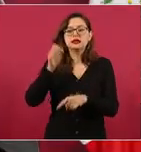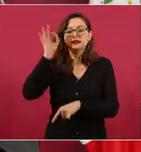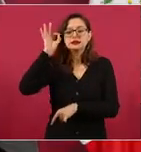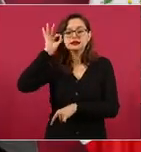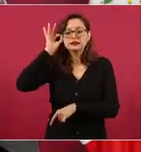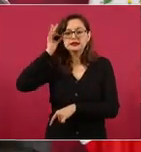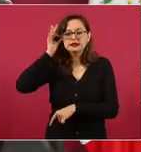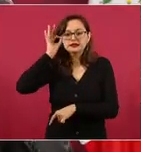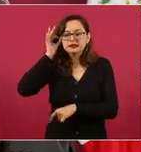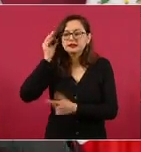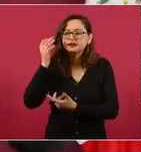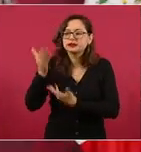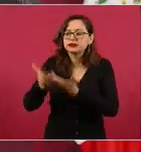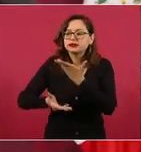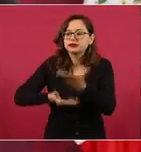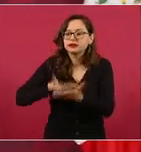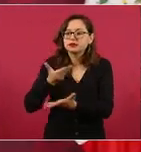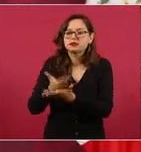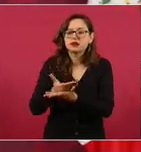o si